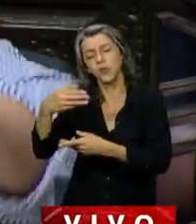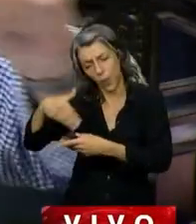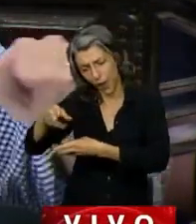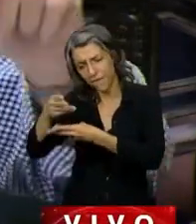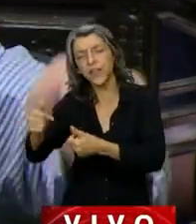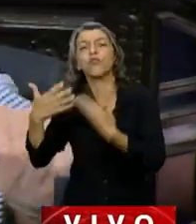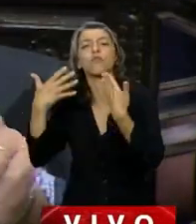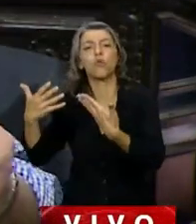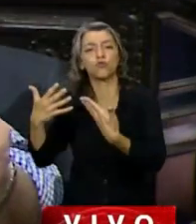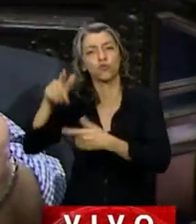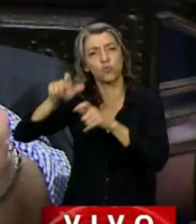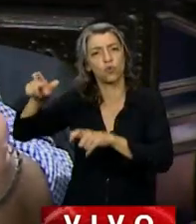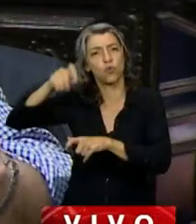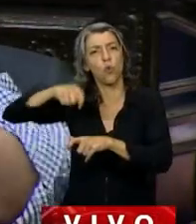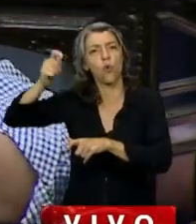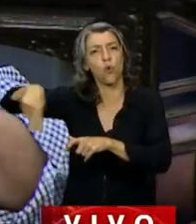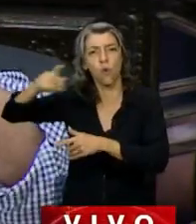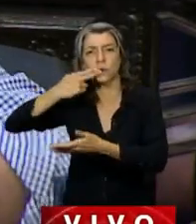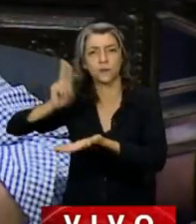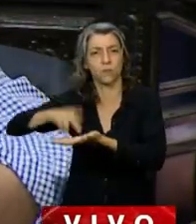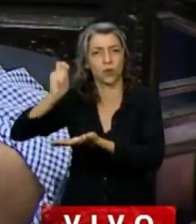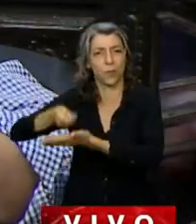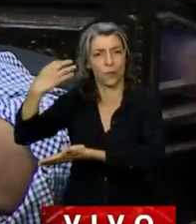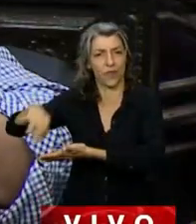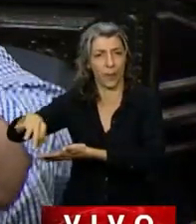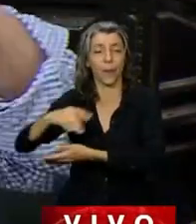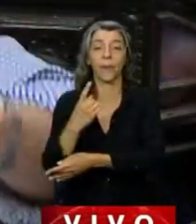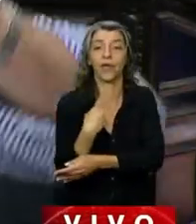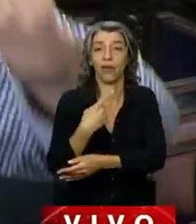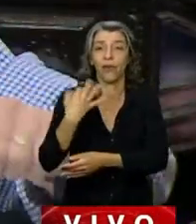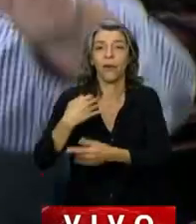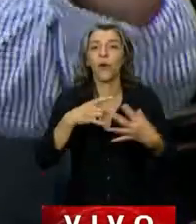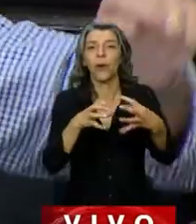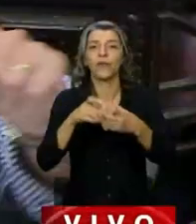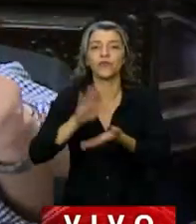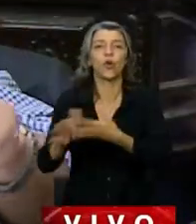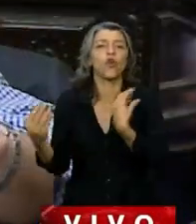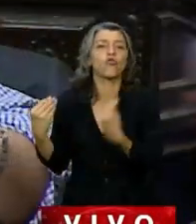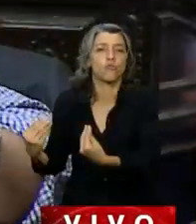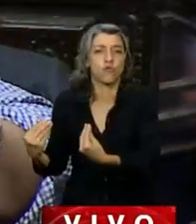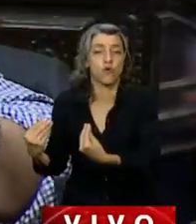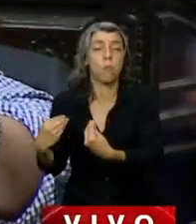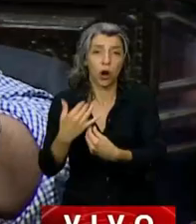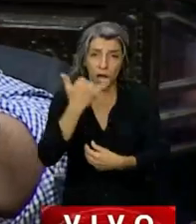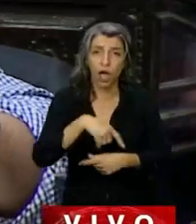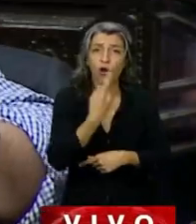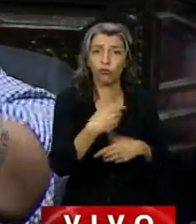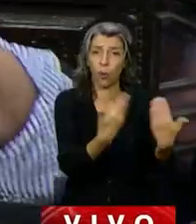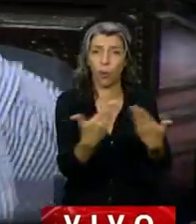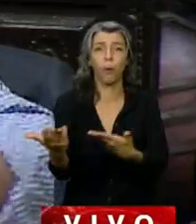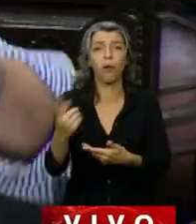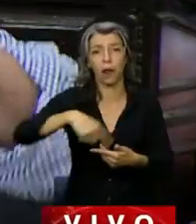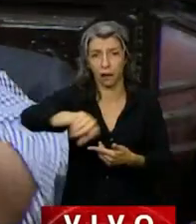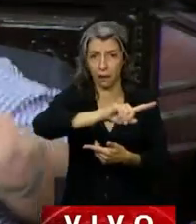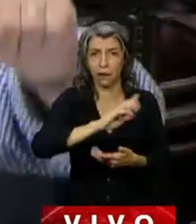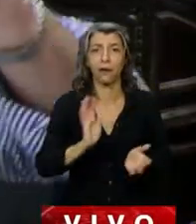los jueces tienen que pagar impuestos a las ganancias. Pero vamos a discutir cómo. Porque ¿sabe quiénes son otros de los privilegiados?